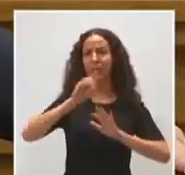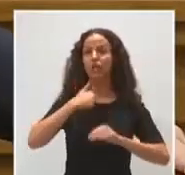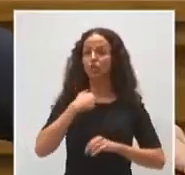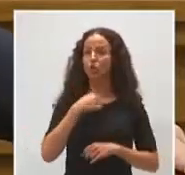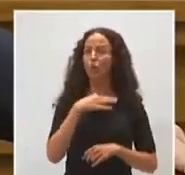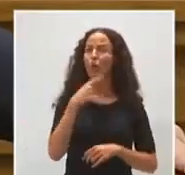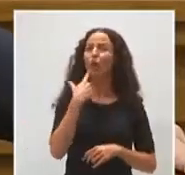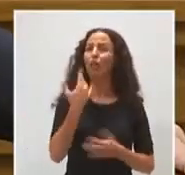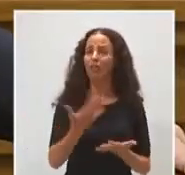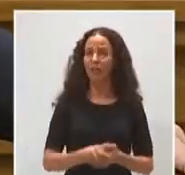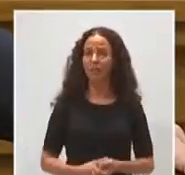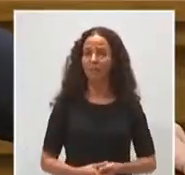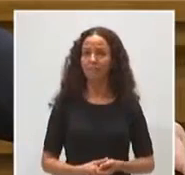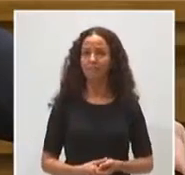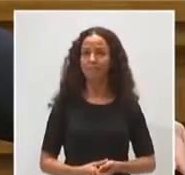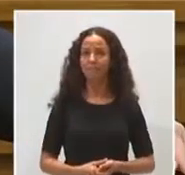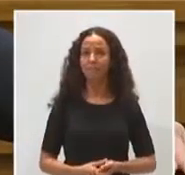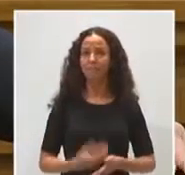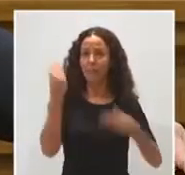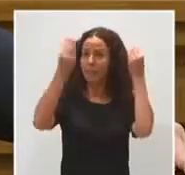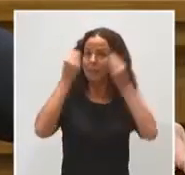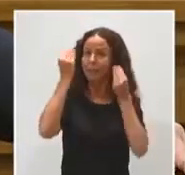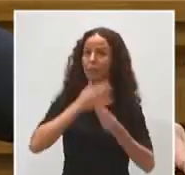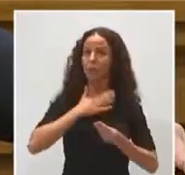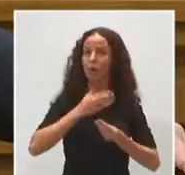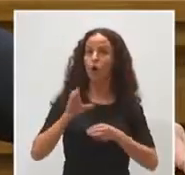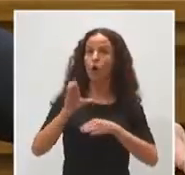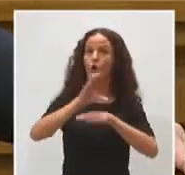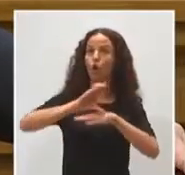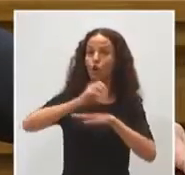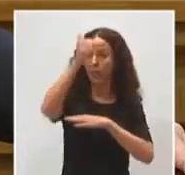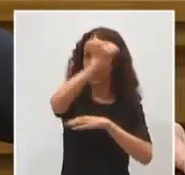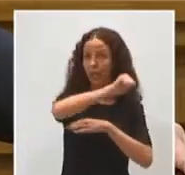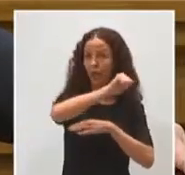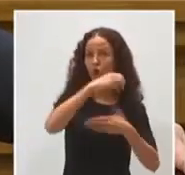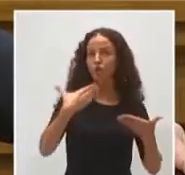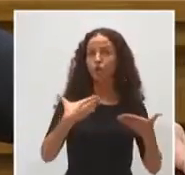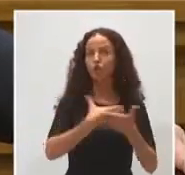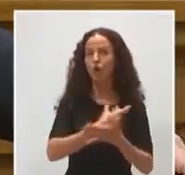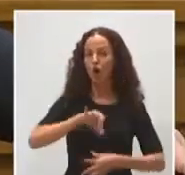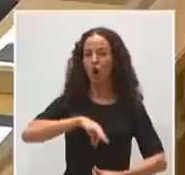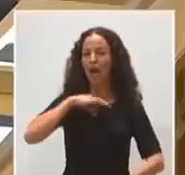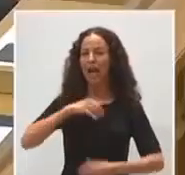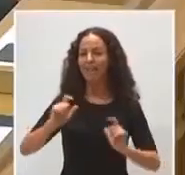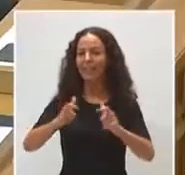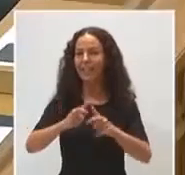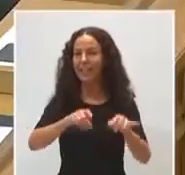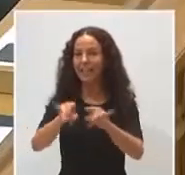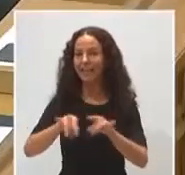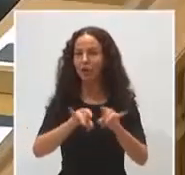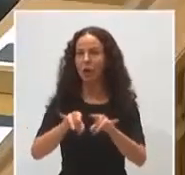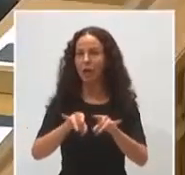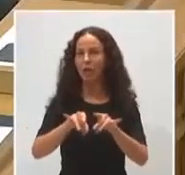puedo decirlo como reflexión que el consejero y todo el gabinete regional o